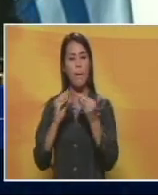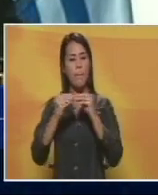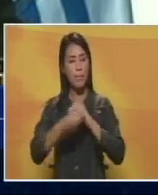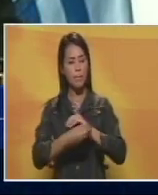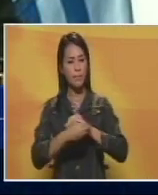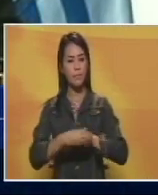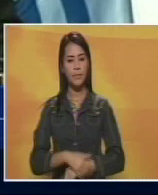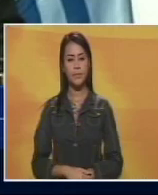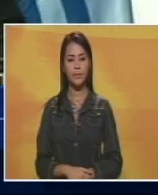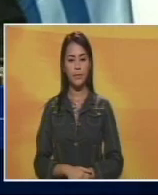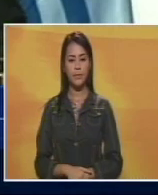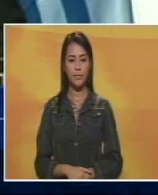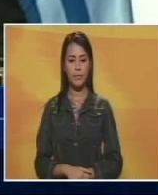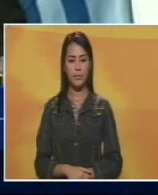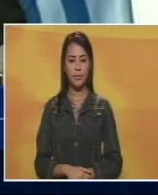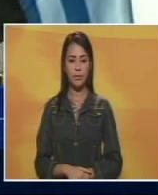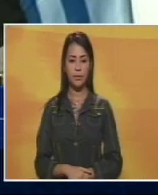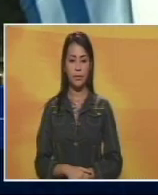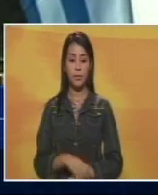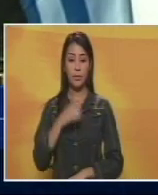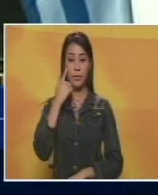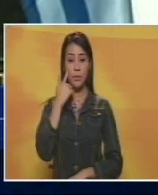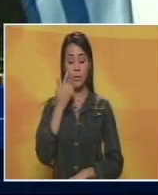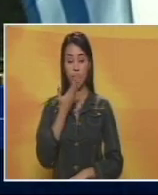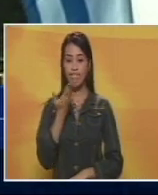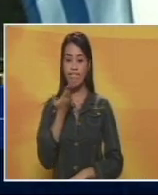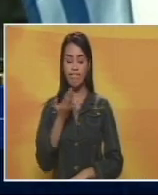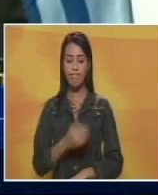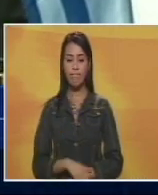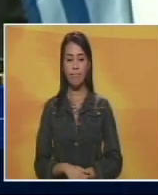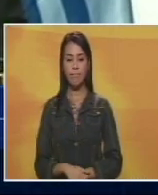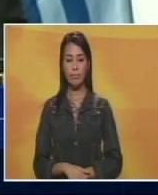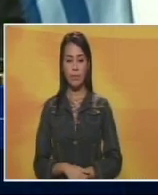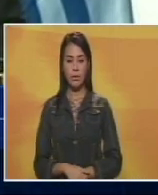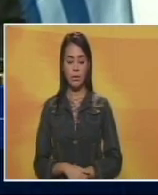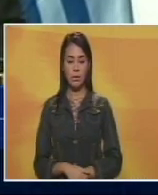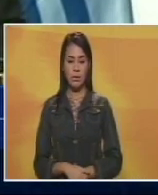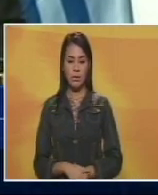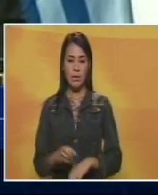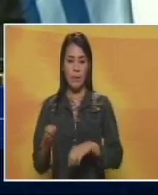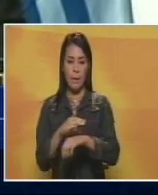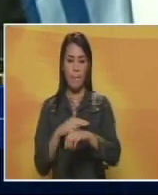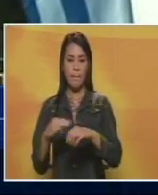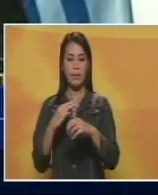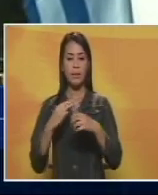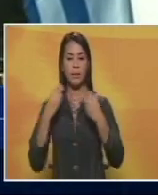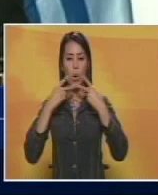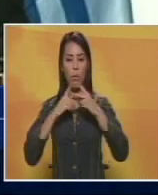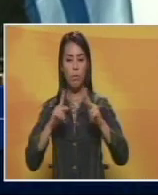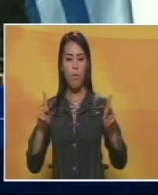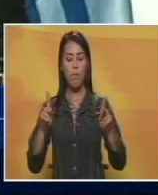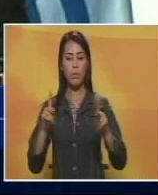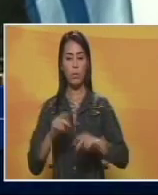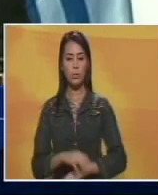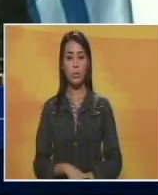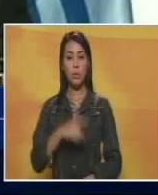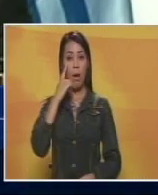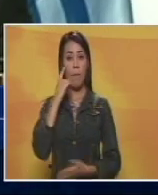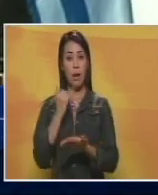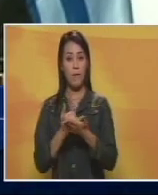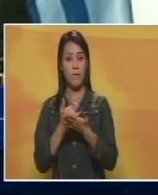adecuarlas. Vean ustedes entonces, el Ministerio Público, sin embargo,